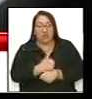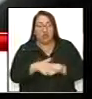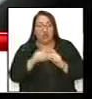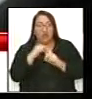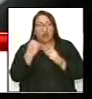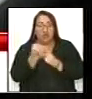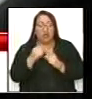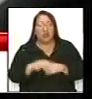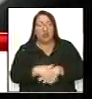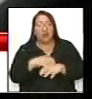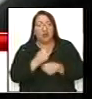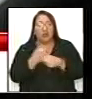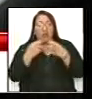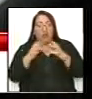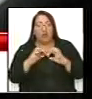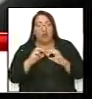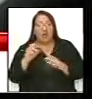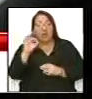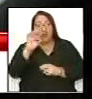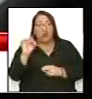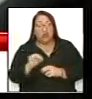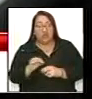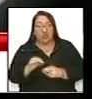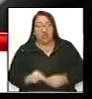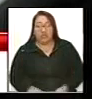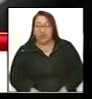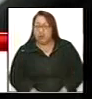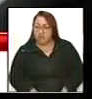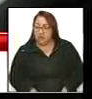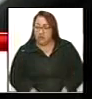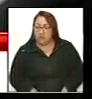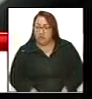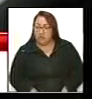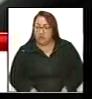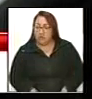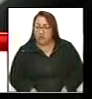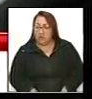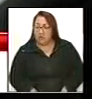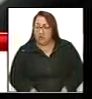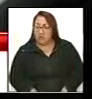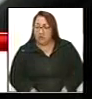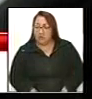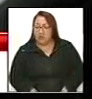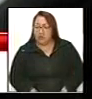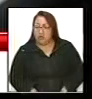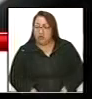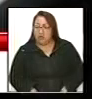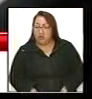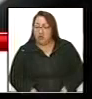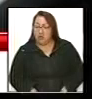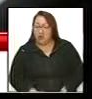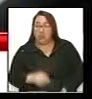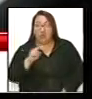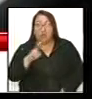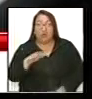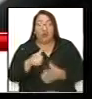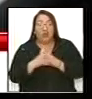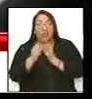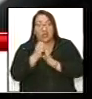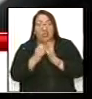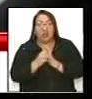sociedades de gestión de publicar tarifas repertorio, pero sería también valioso que estén en todos los casos publicados los